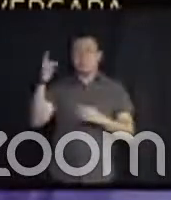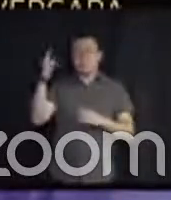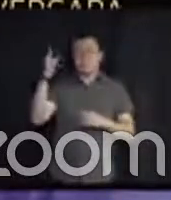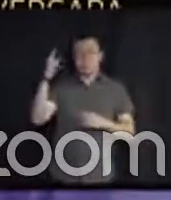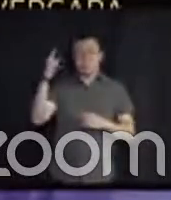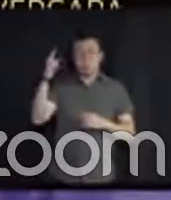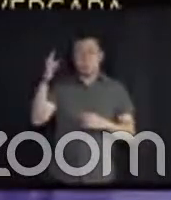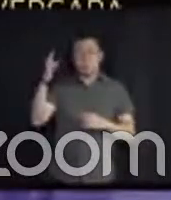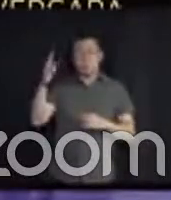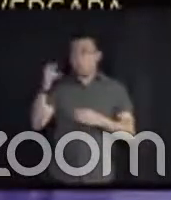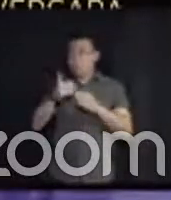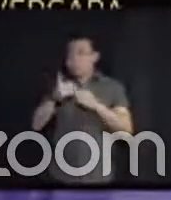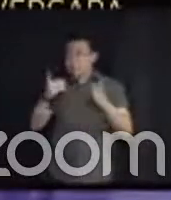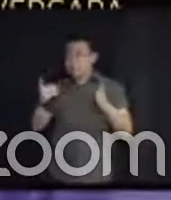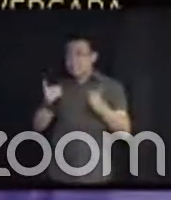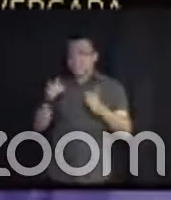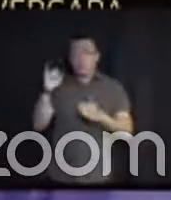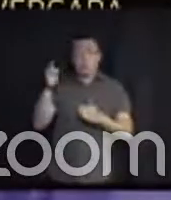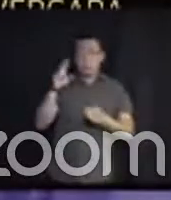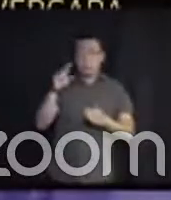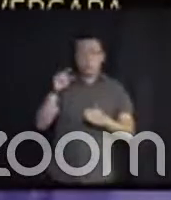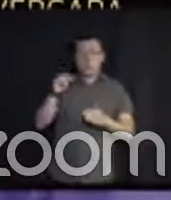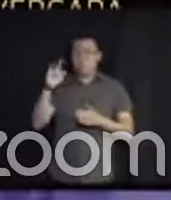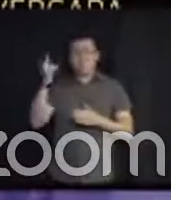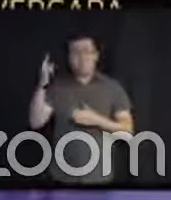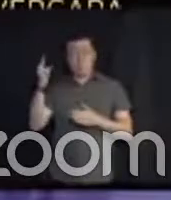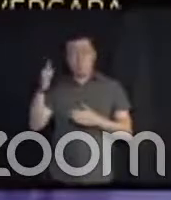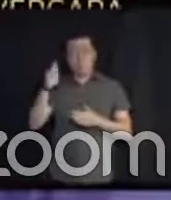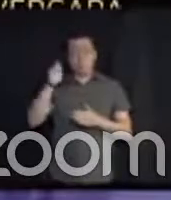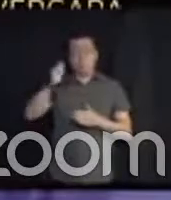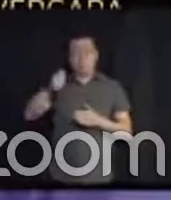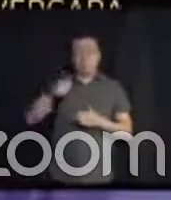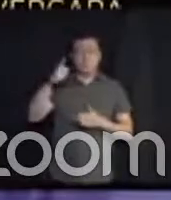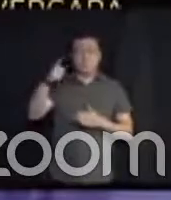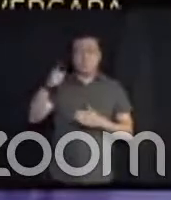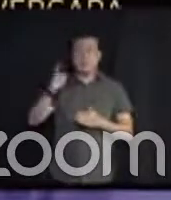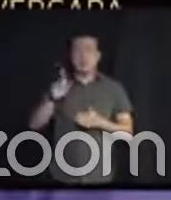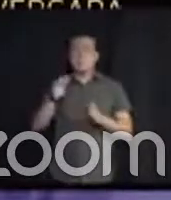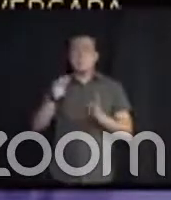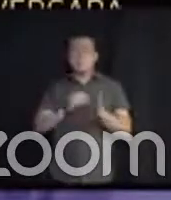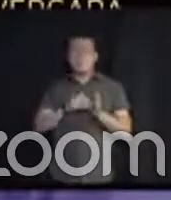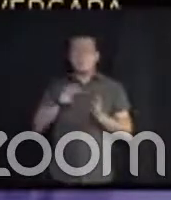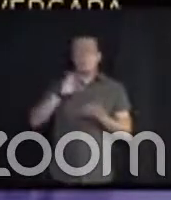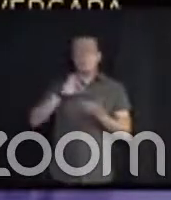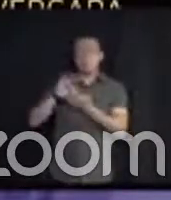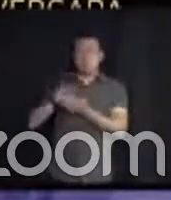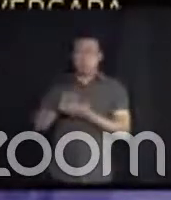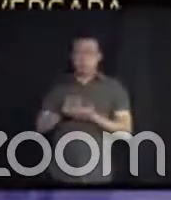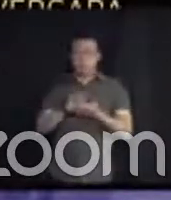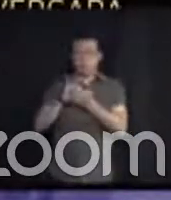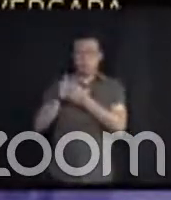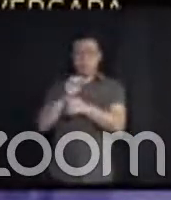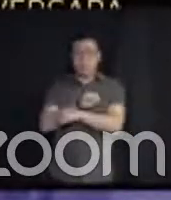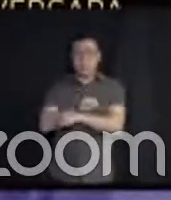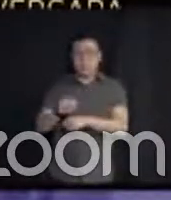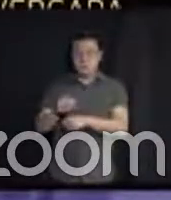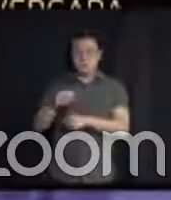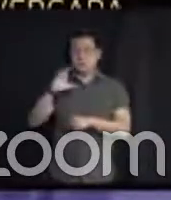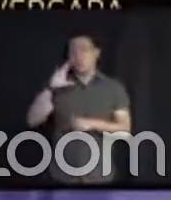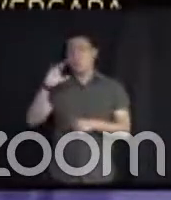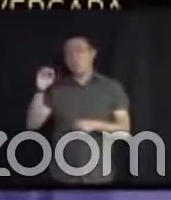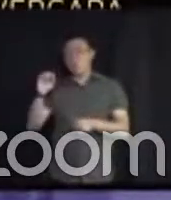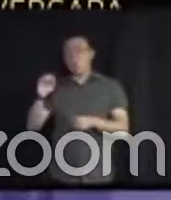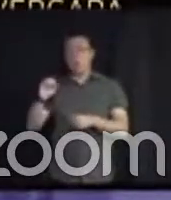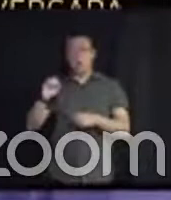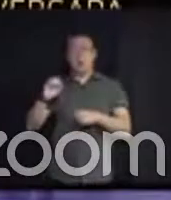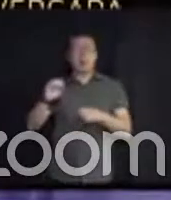julio, no hay precalificación para el Masterclass. Sencilla, 1,000 puntos con productos de Ceitú y Kenia Vergara, y con empresario, 1,500